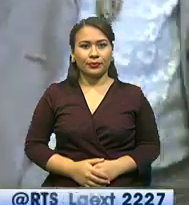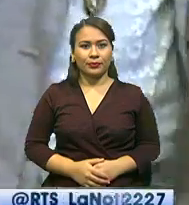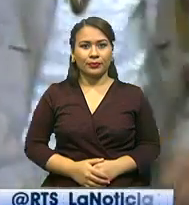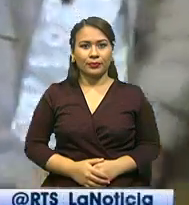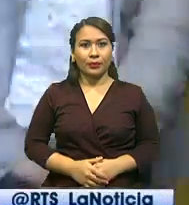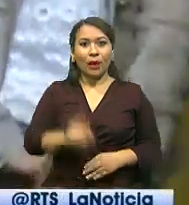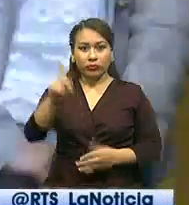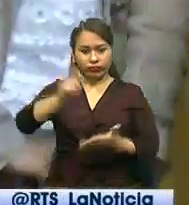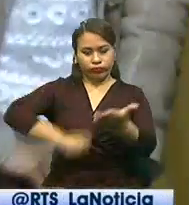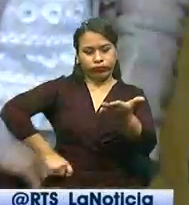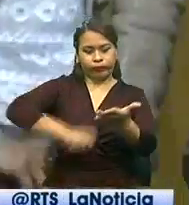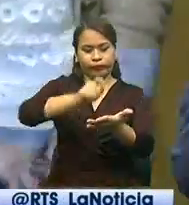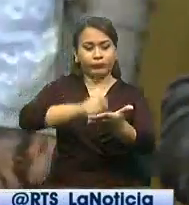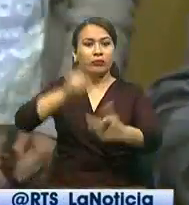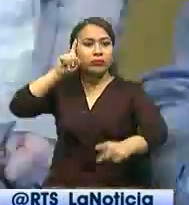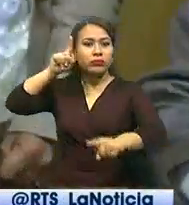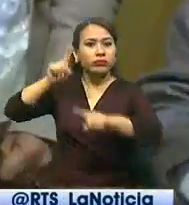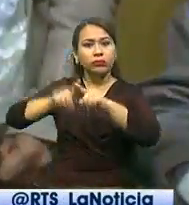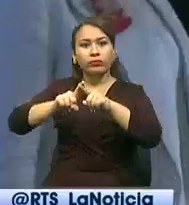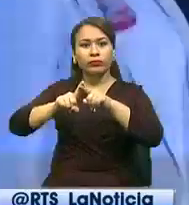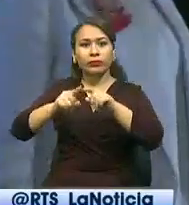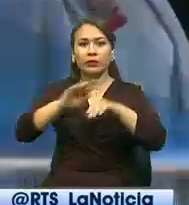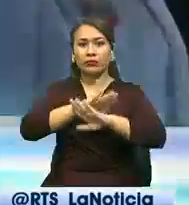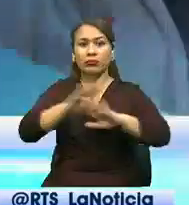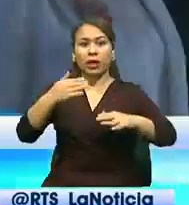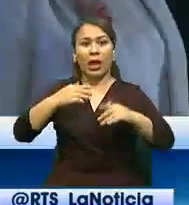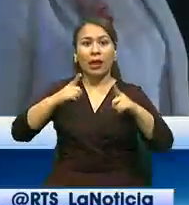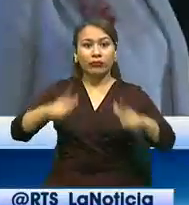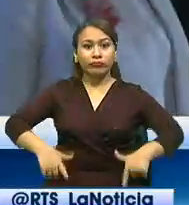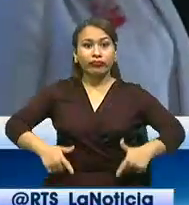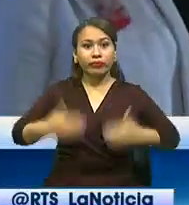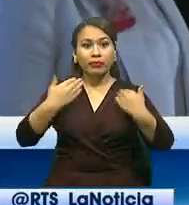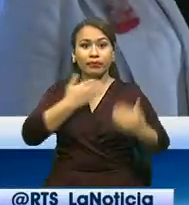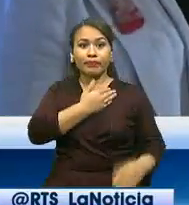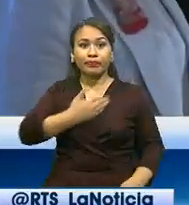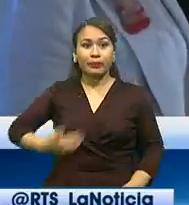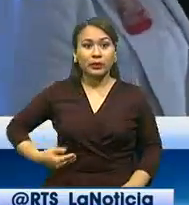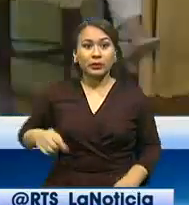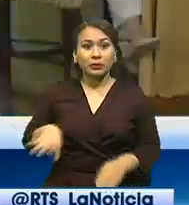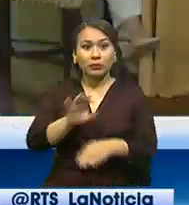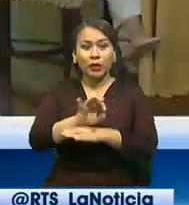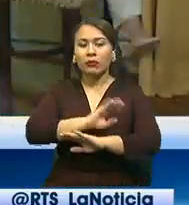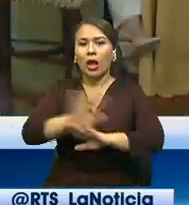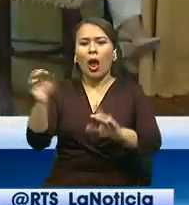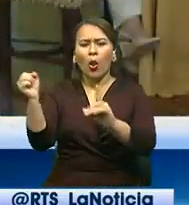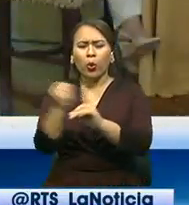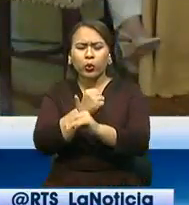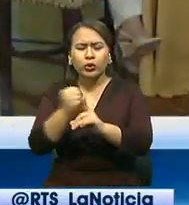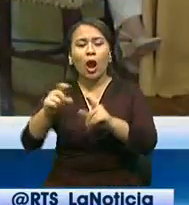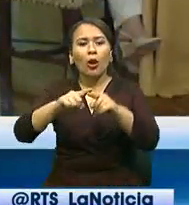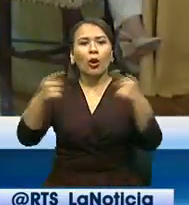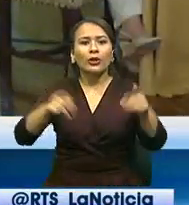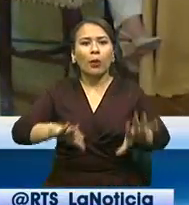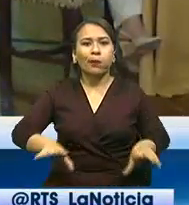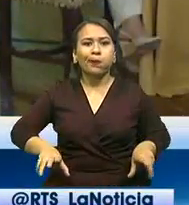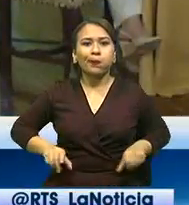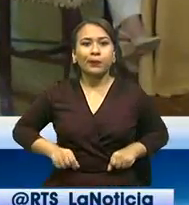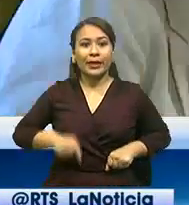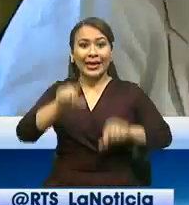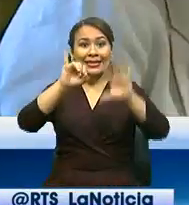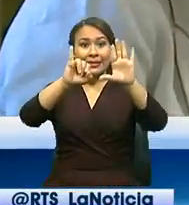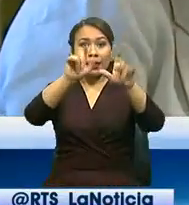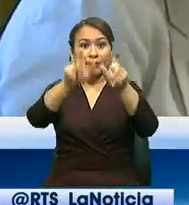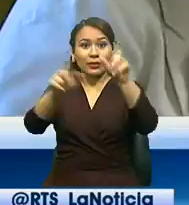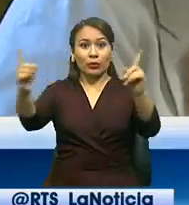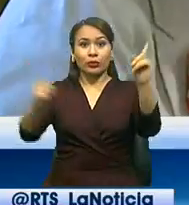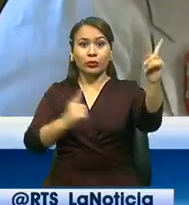Con la firma del decreto presidencial quedó posesionado el llamado Frente de Lucha contra la Corrupción, que lo integran 6 representantes de la sociedad